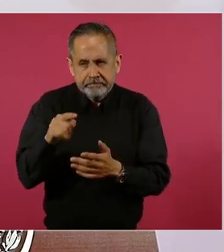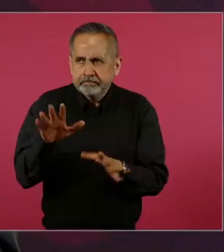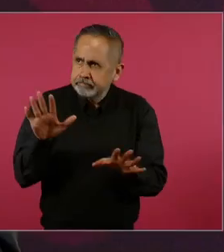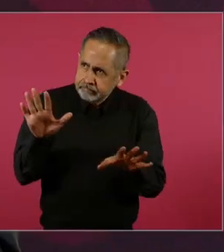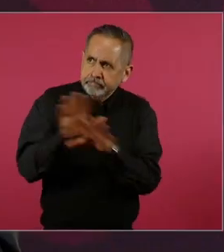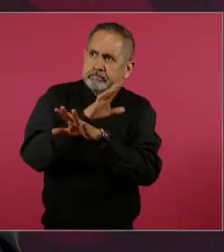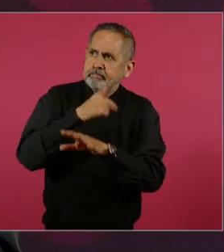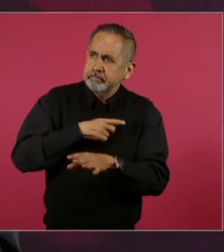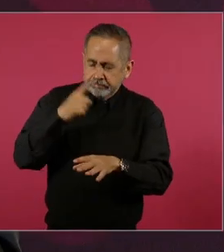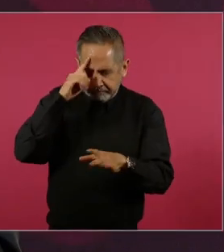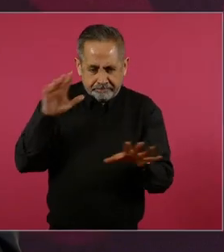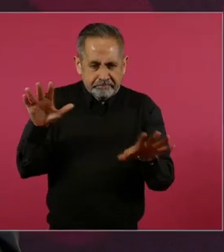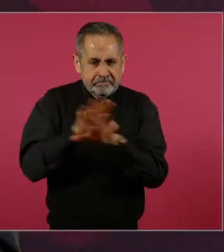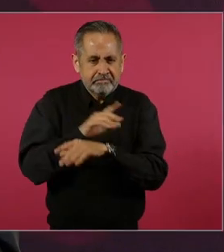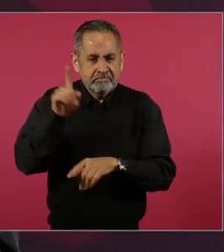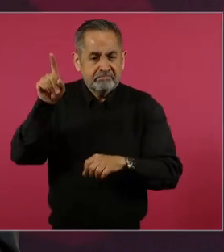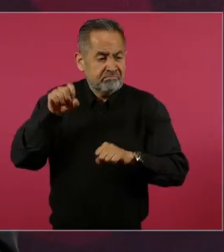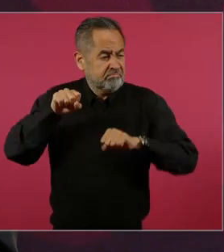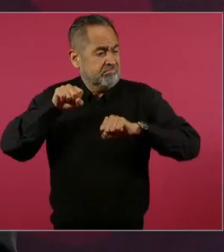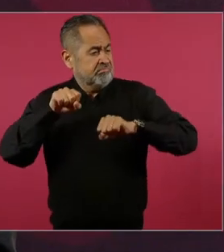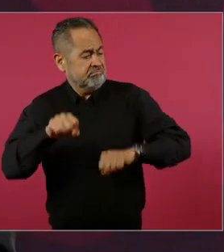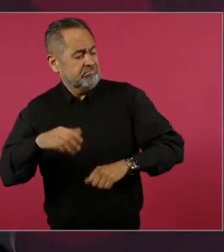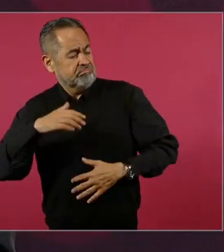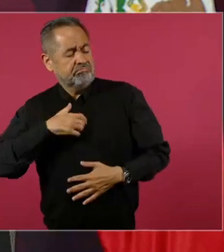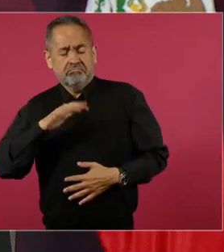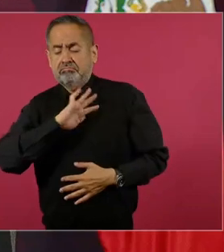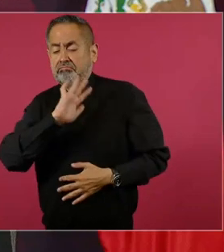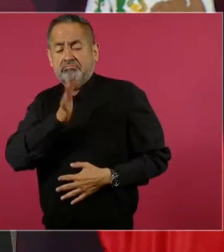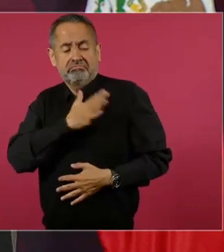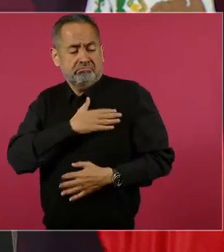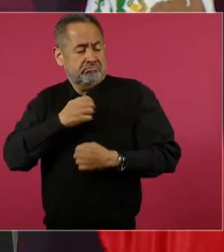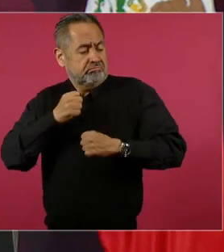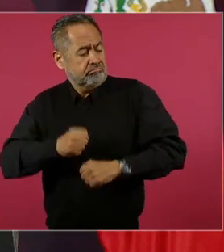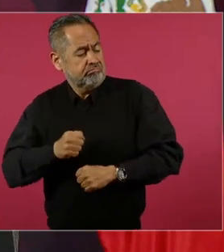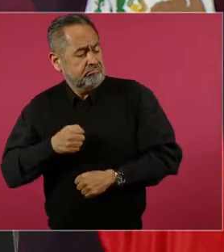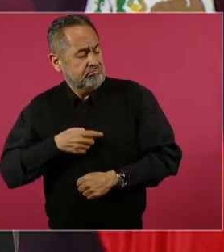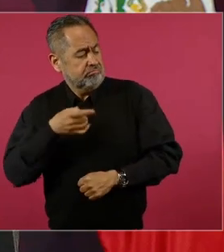cambiar esa postura prepotente